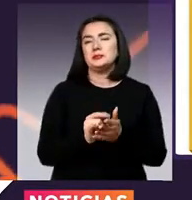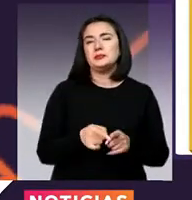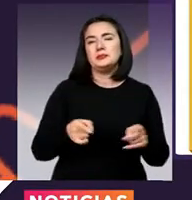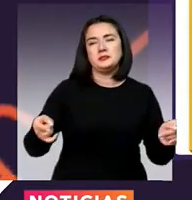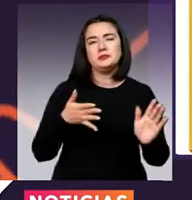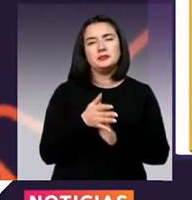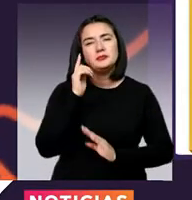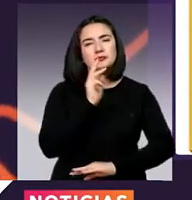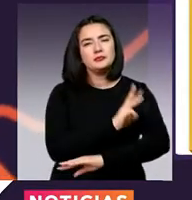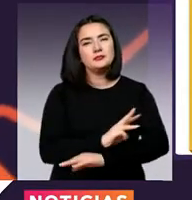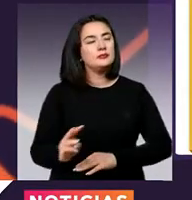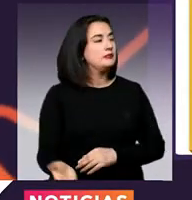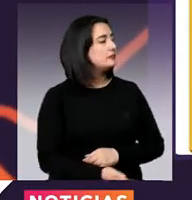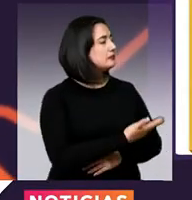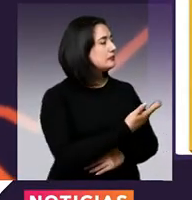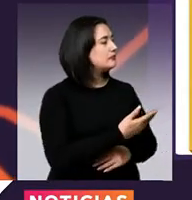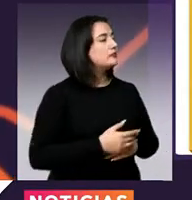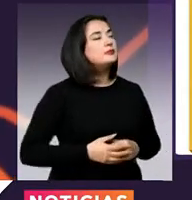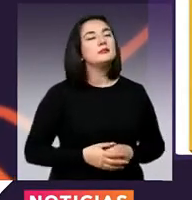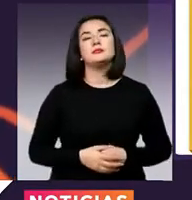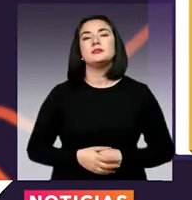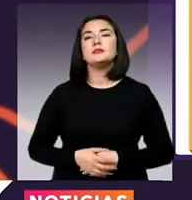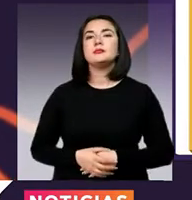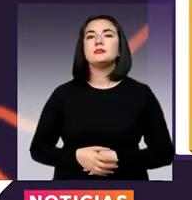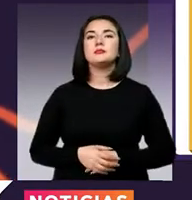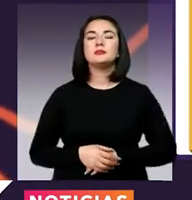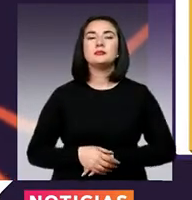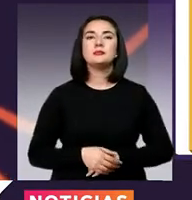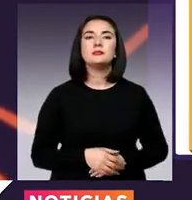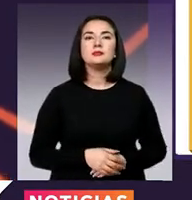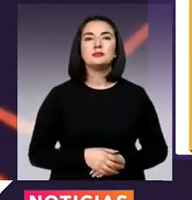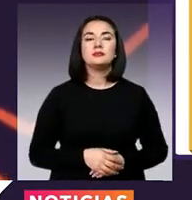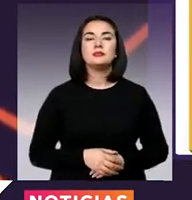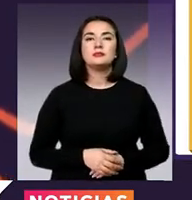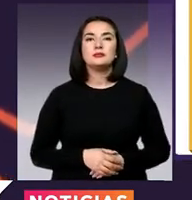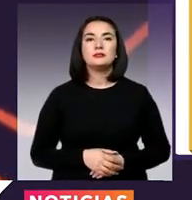consultar la página www.cajaviviendapopular.gov.co.